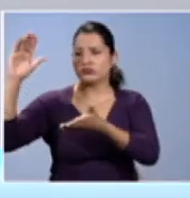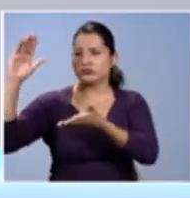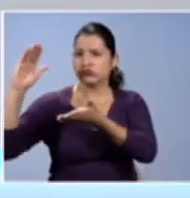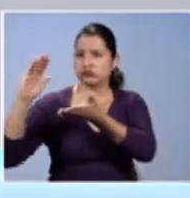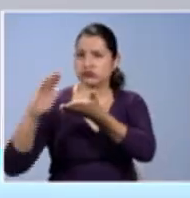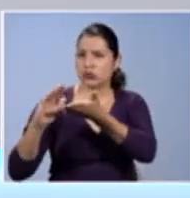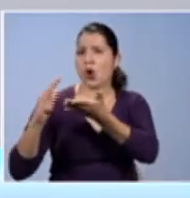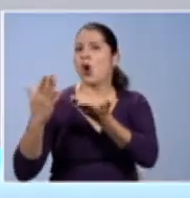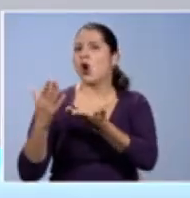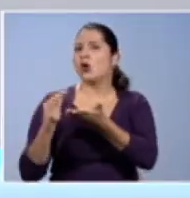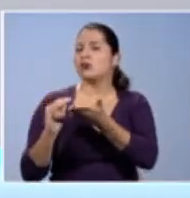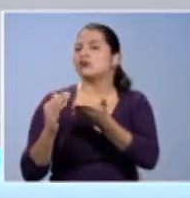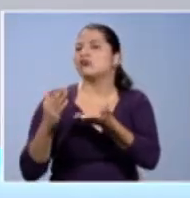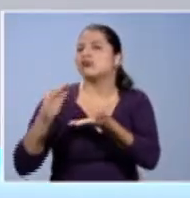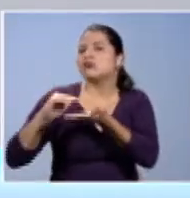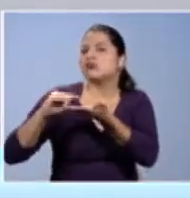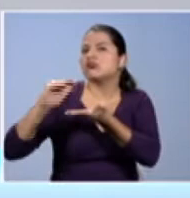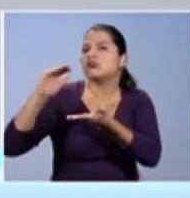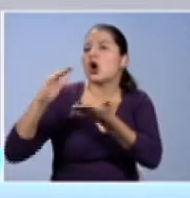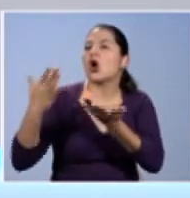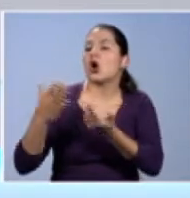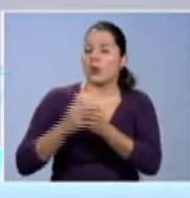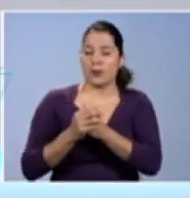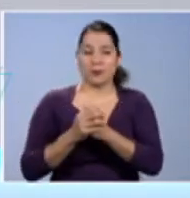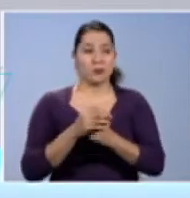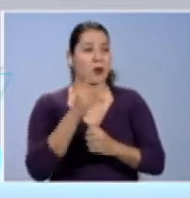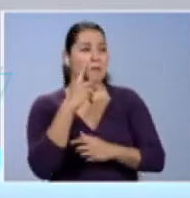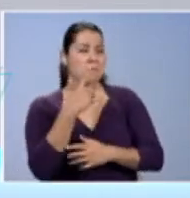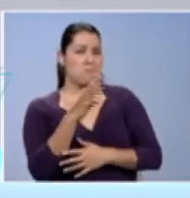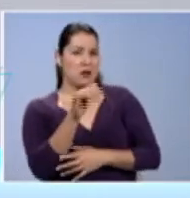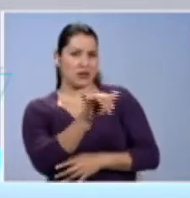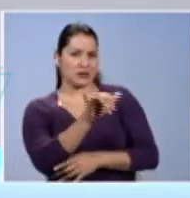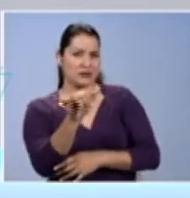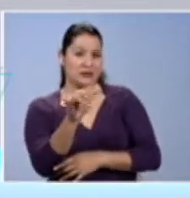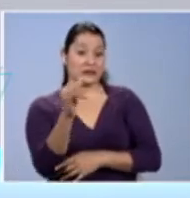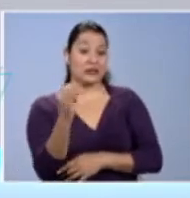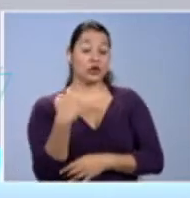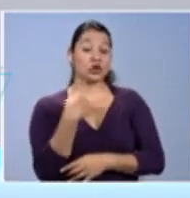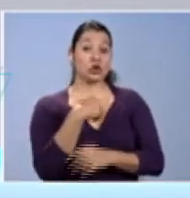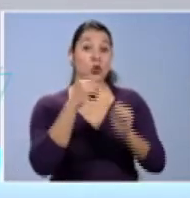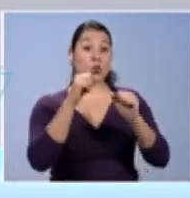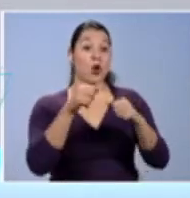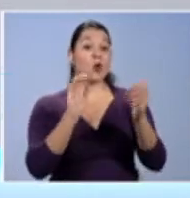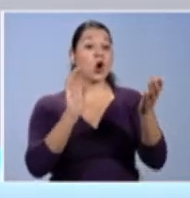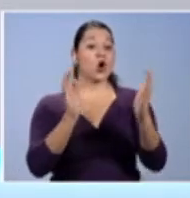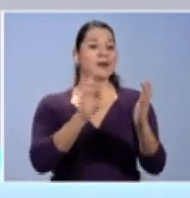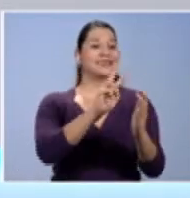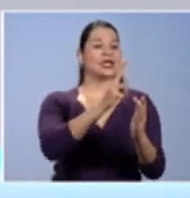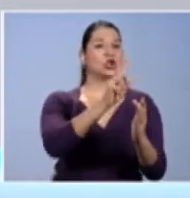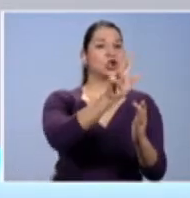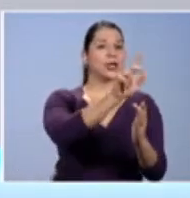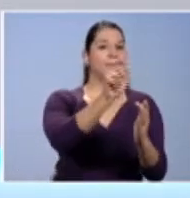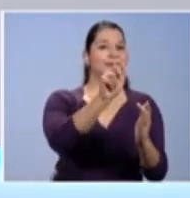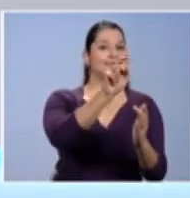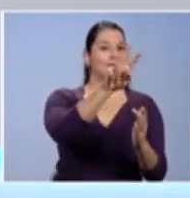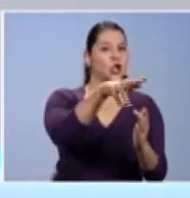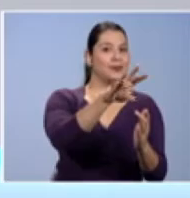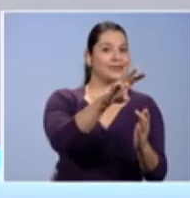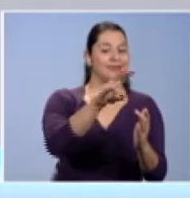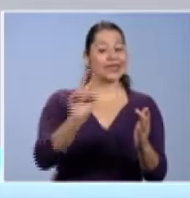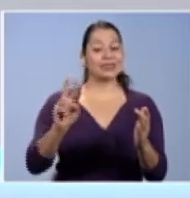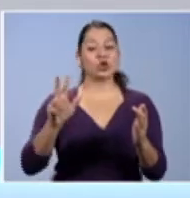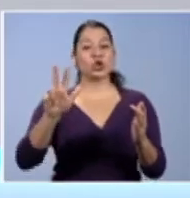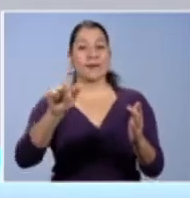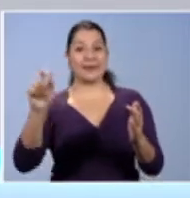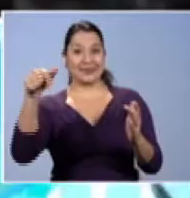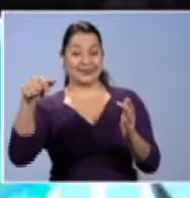es muy parecido. Podemos hacer la referencia con la encuesta del segundo Q, como lo llamamos nosotros, el segundo trimestre, donde vemos un aumento de 3